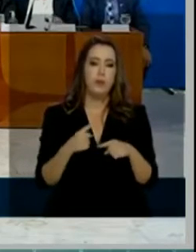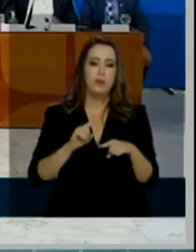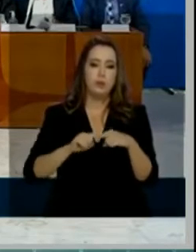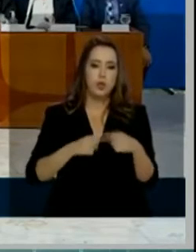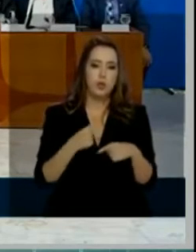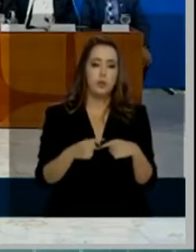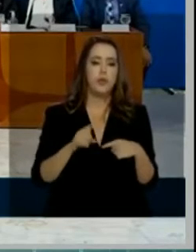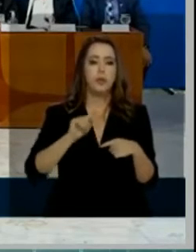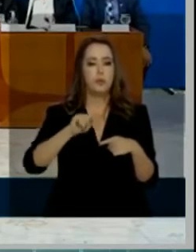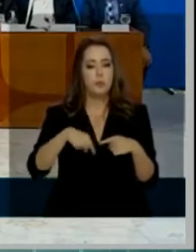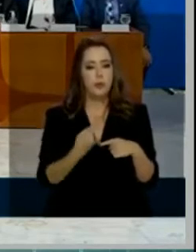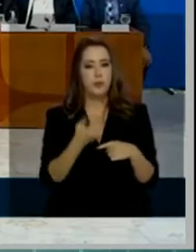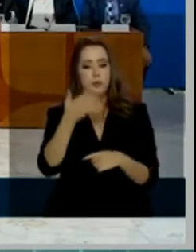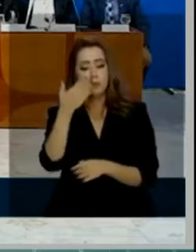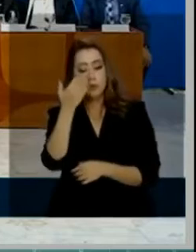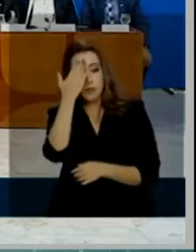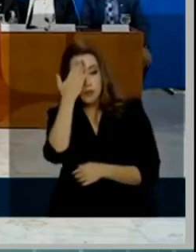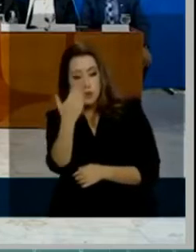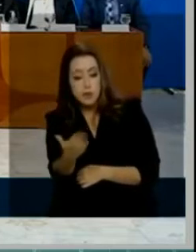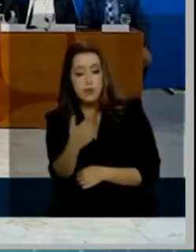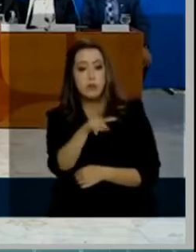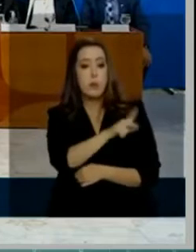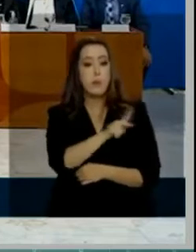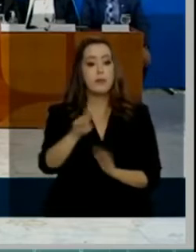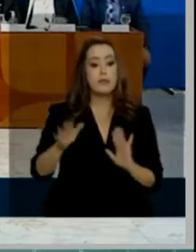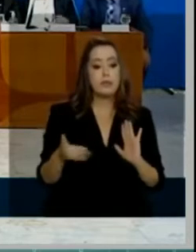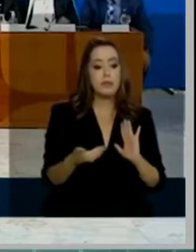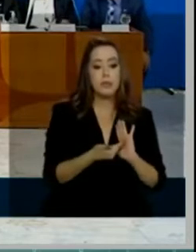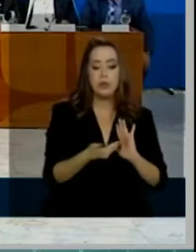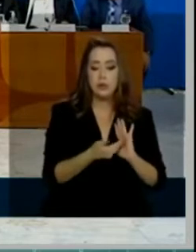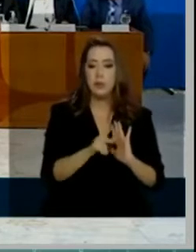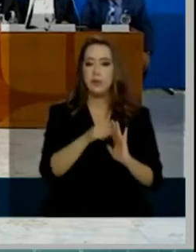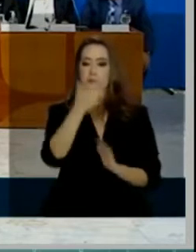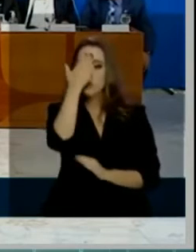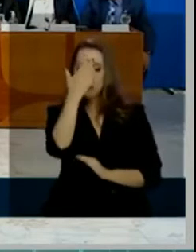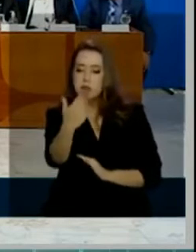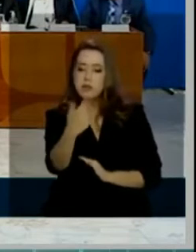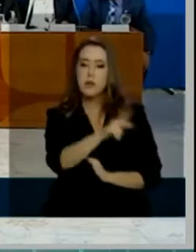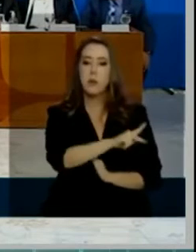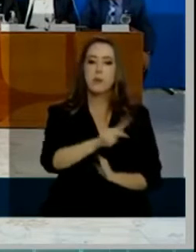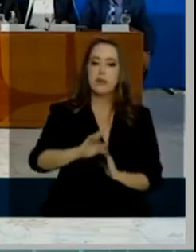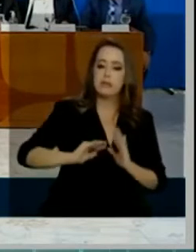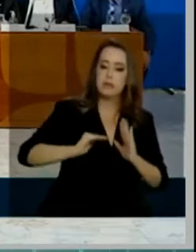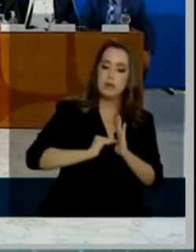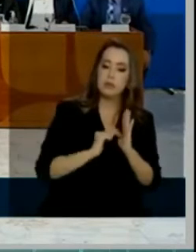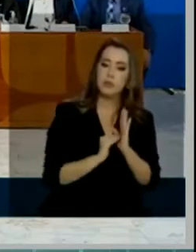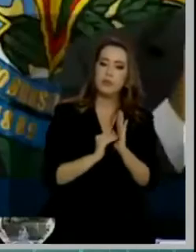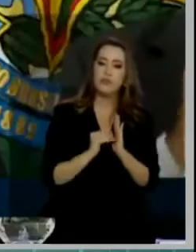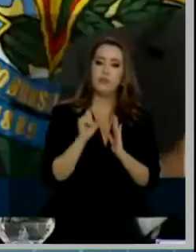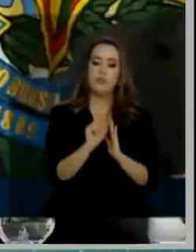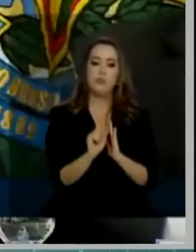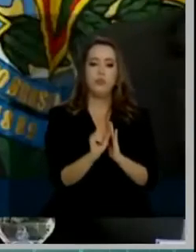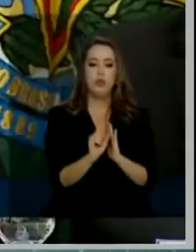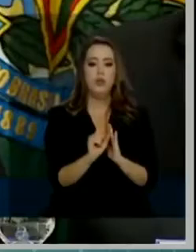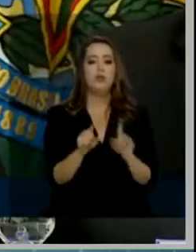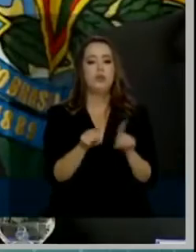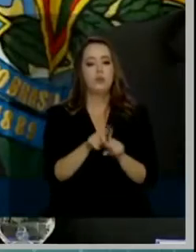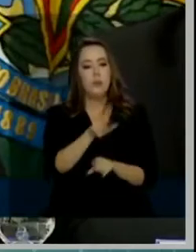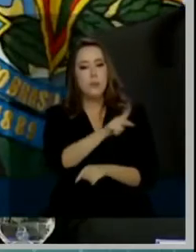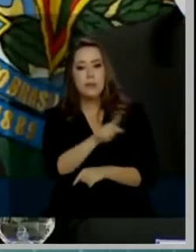mismo con el resto de los estados brasileños por una cesión por parte del gobierno de Bolsonaro, que